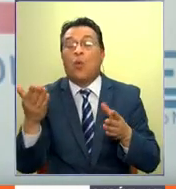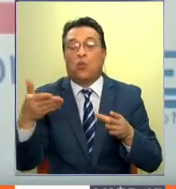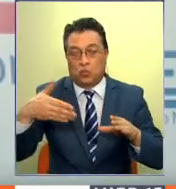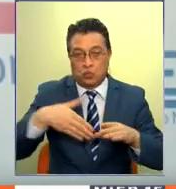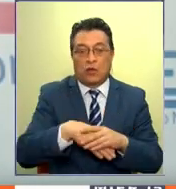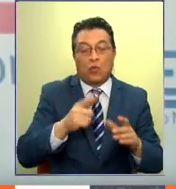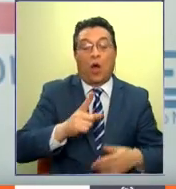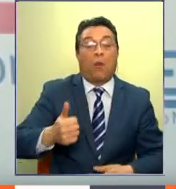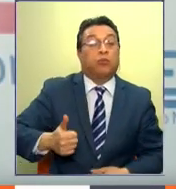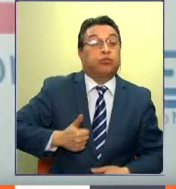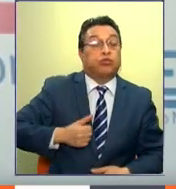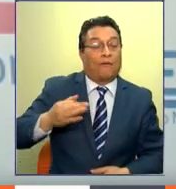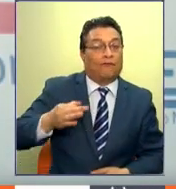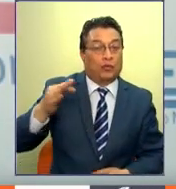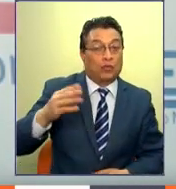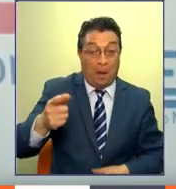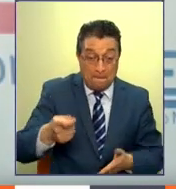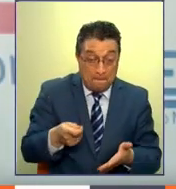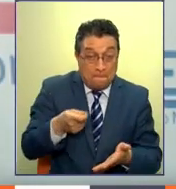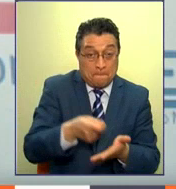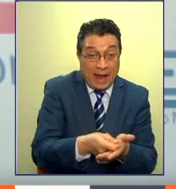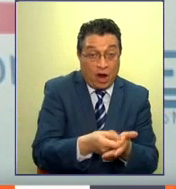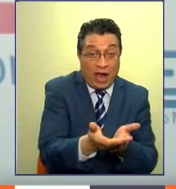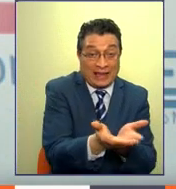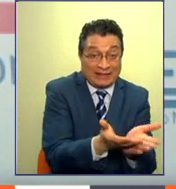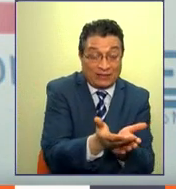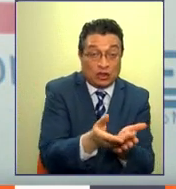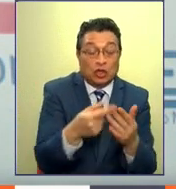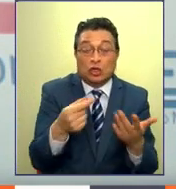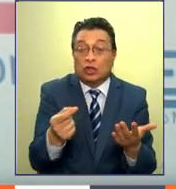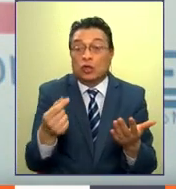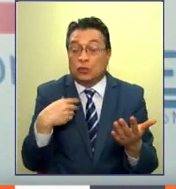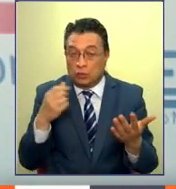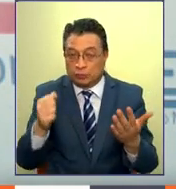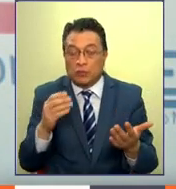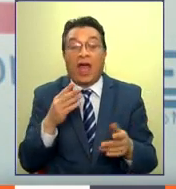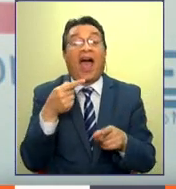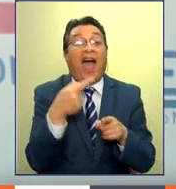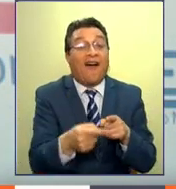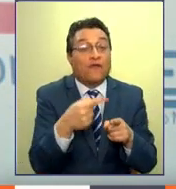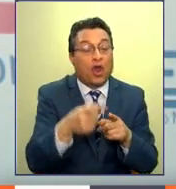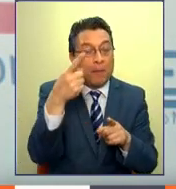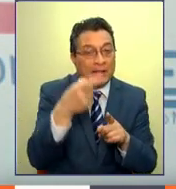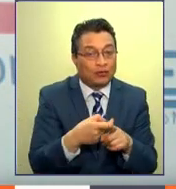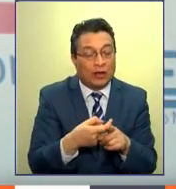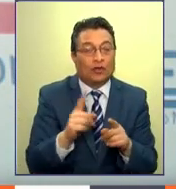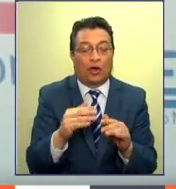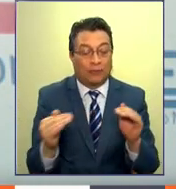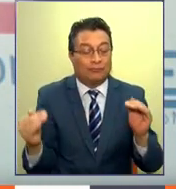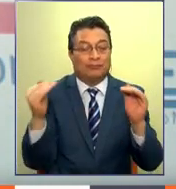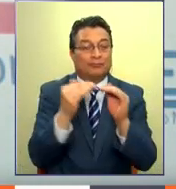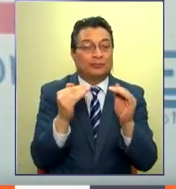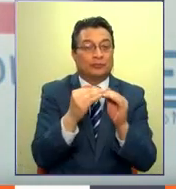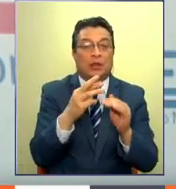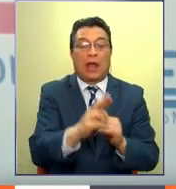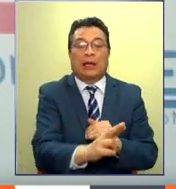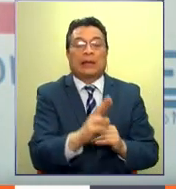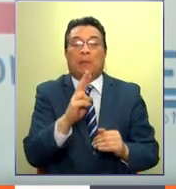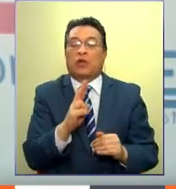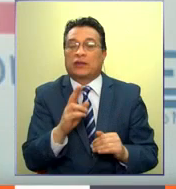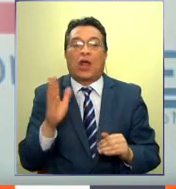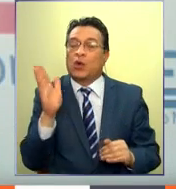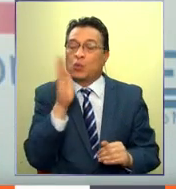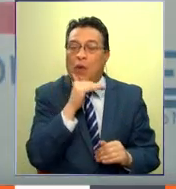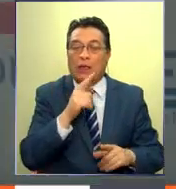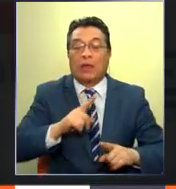futuro. Considere que el pago de los servicios sea por el resultado y no abonos mensuales que no tienen aparejado ningún tipo de respuesta a la